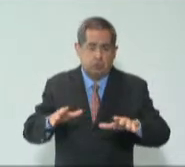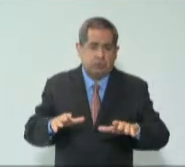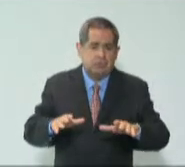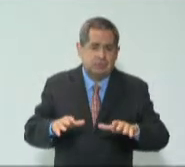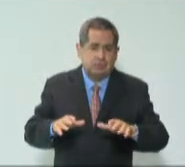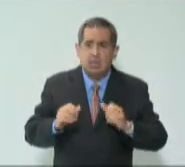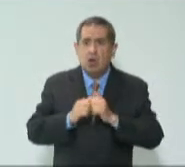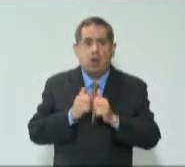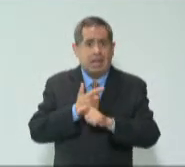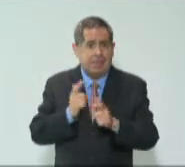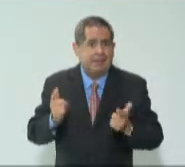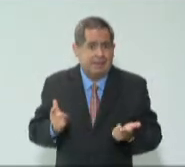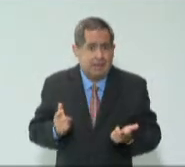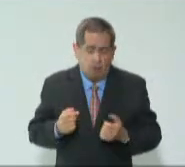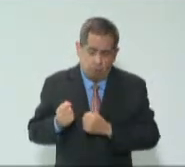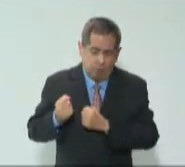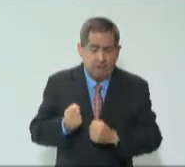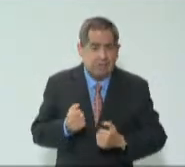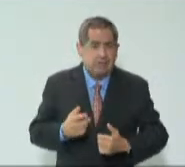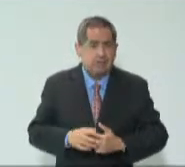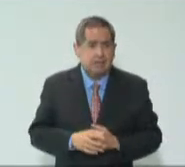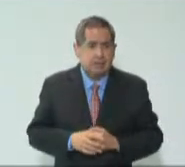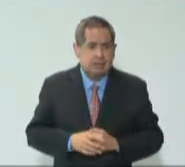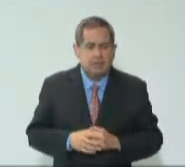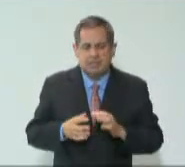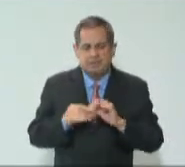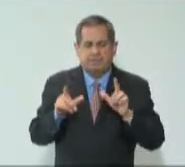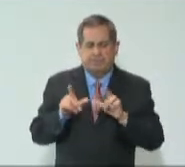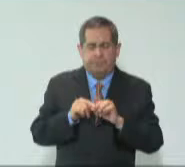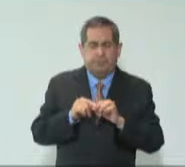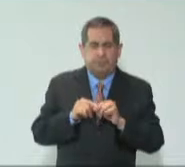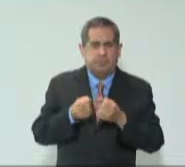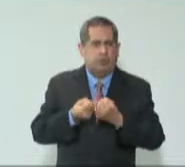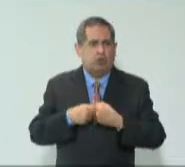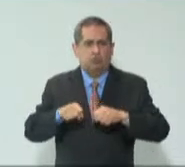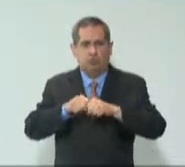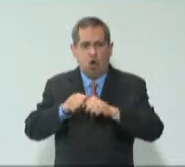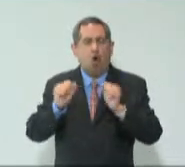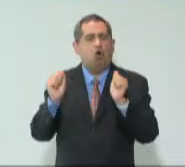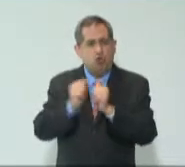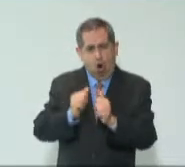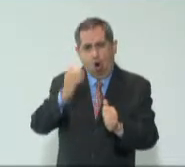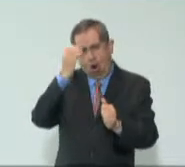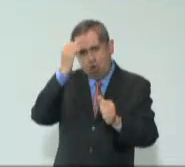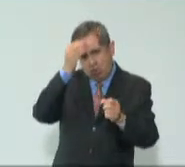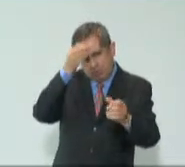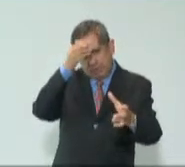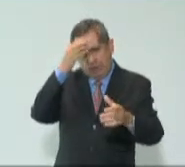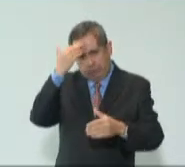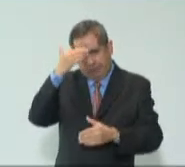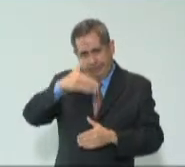sociedad libre una sociedad fuerte en resumen una sociedad en Conocimiento es un honor estar con tan grandes